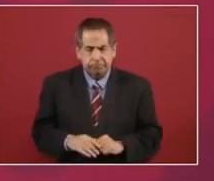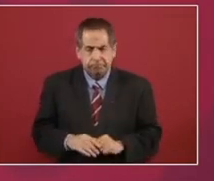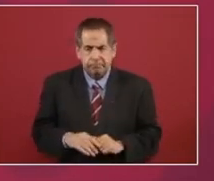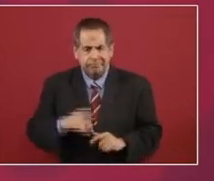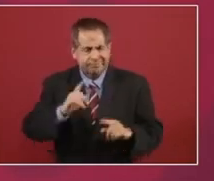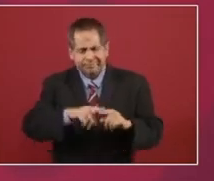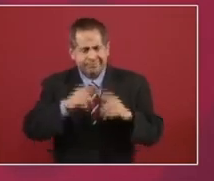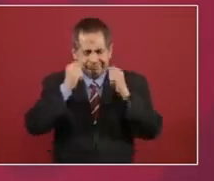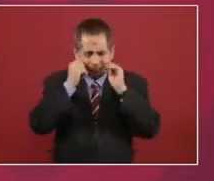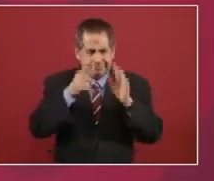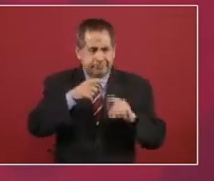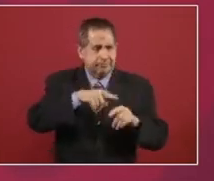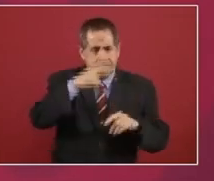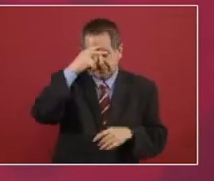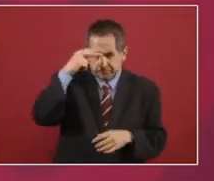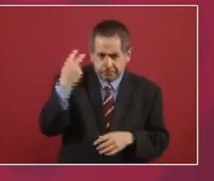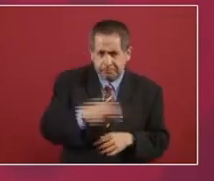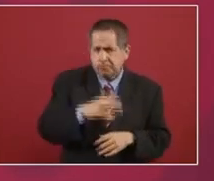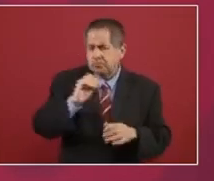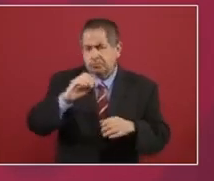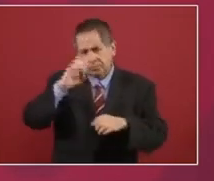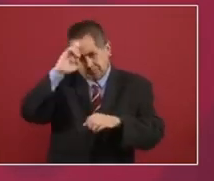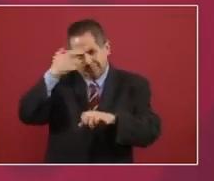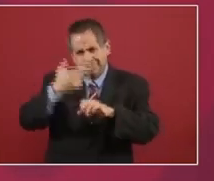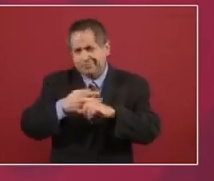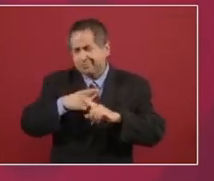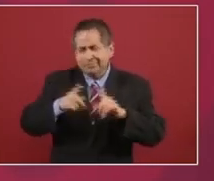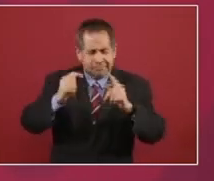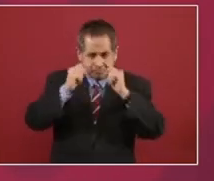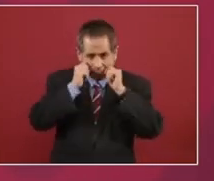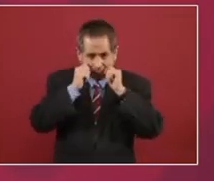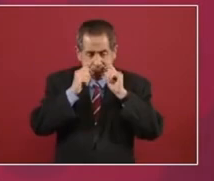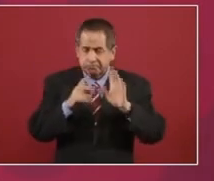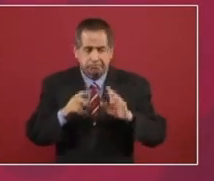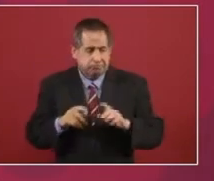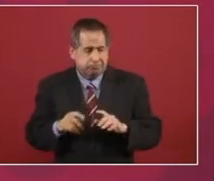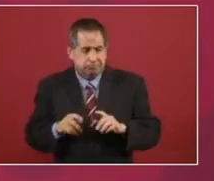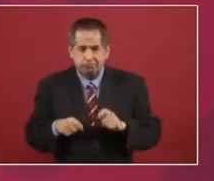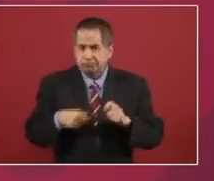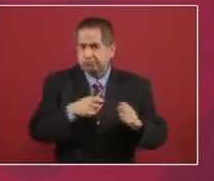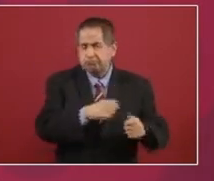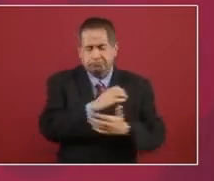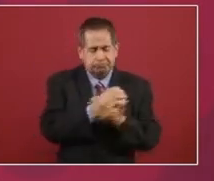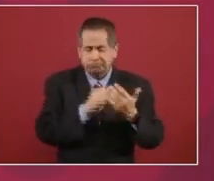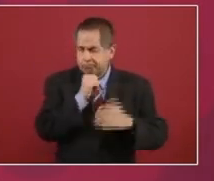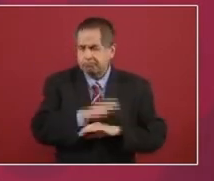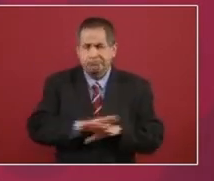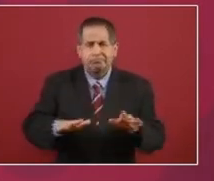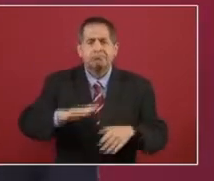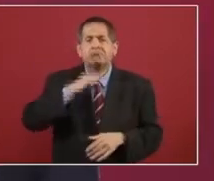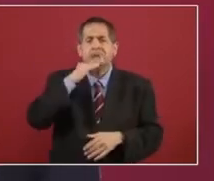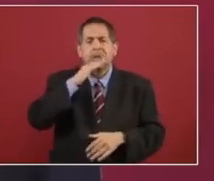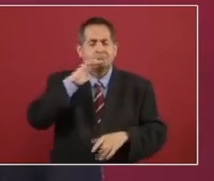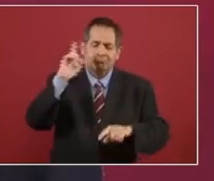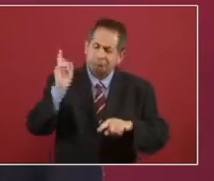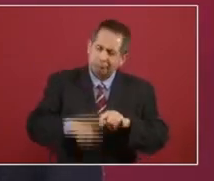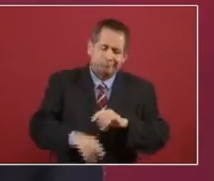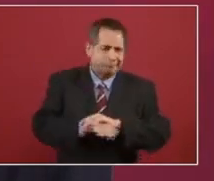sean mexicanas o extranjeras. se acaba la corrupción.